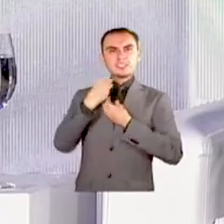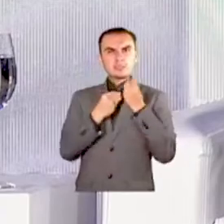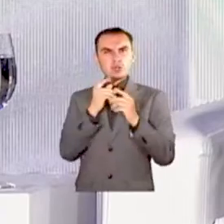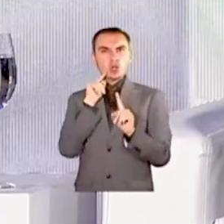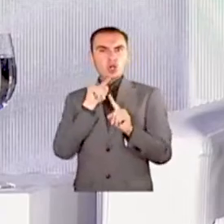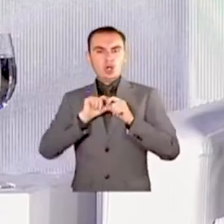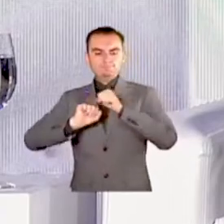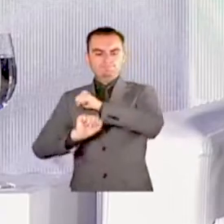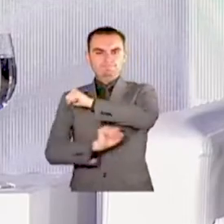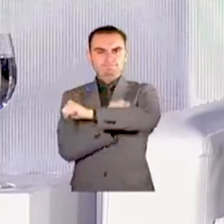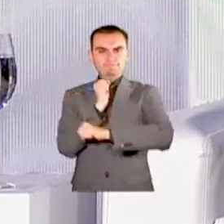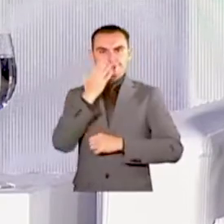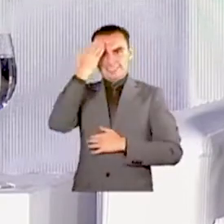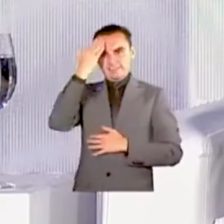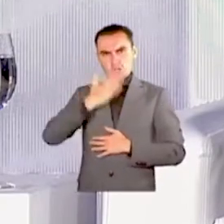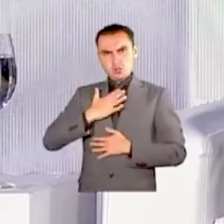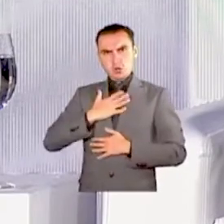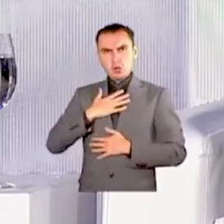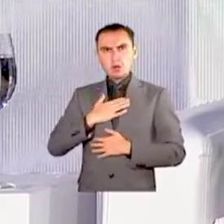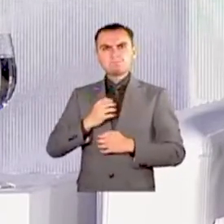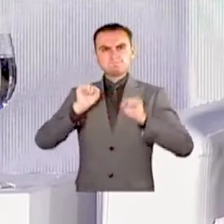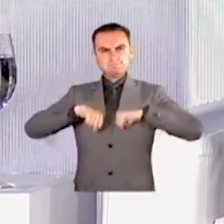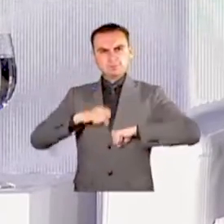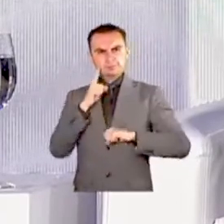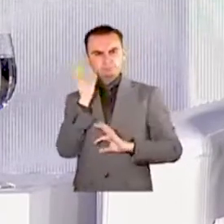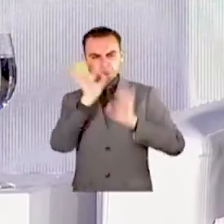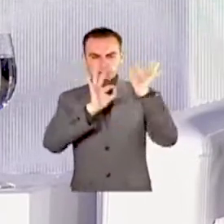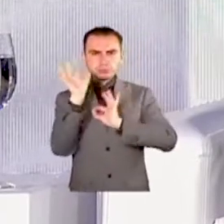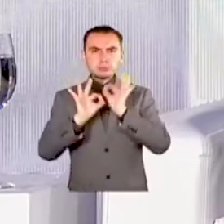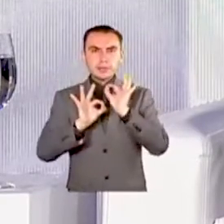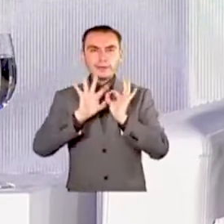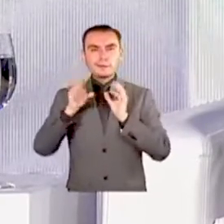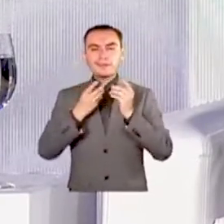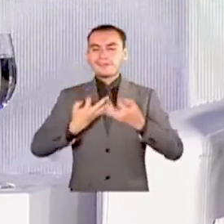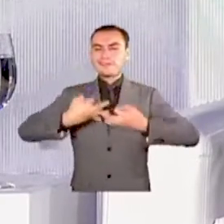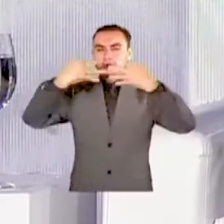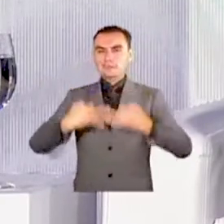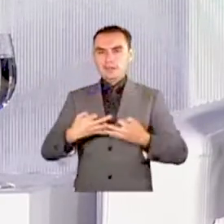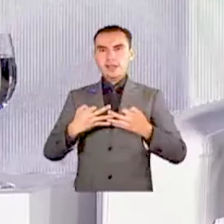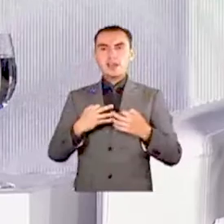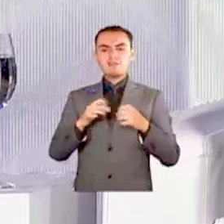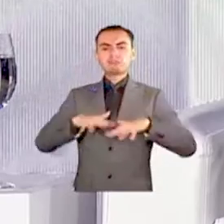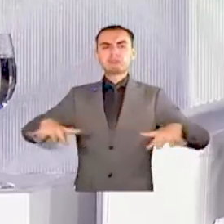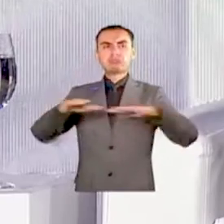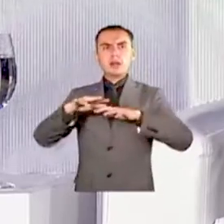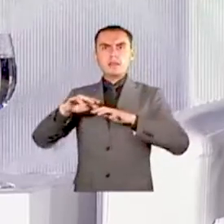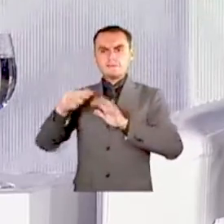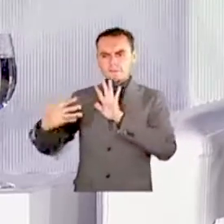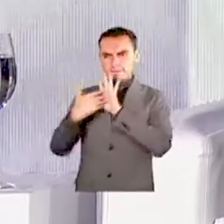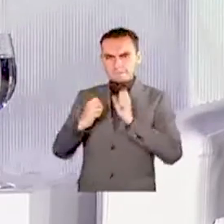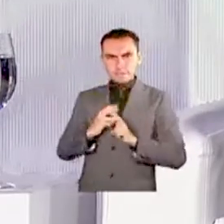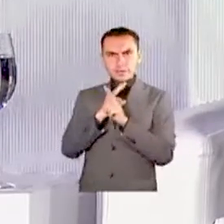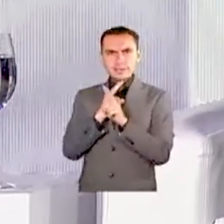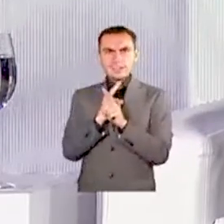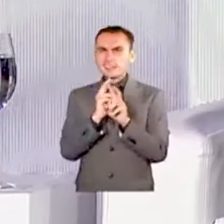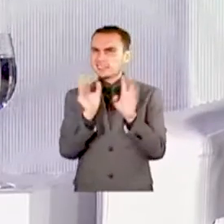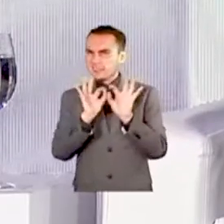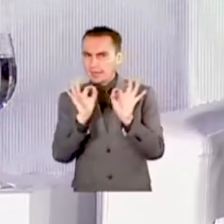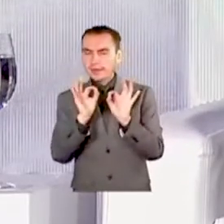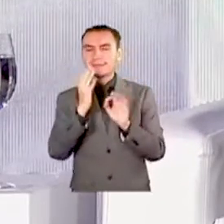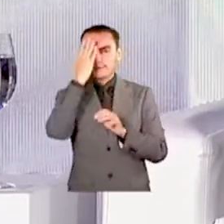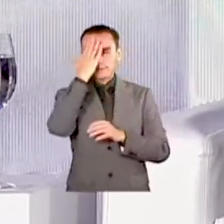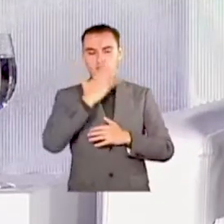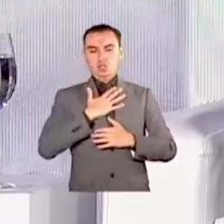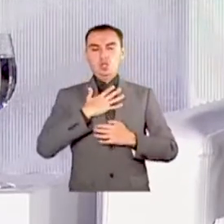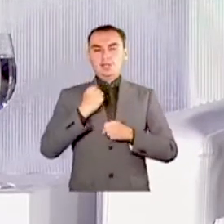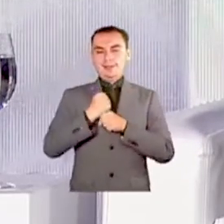en fortalecer nuestras capacidades para garantizar espacios libres de violencia y discriminación para nuestras funcionarias